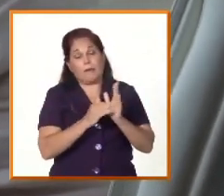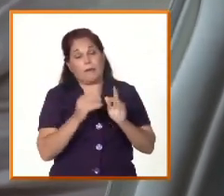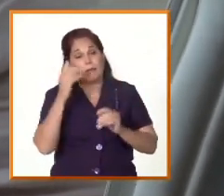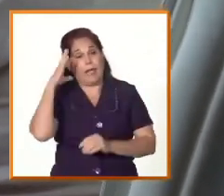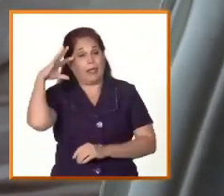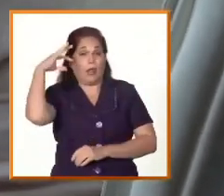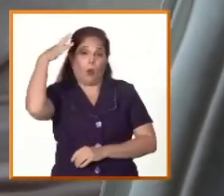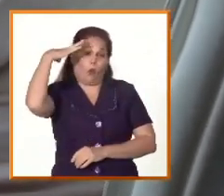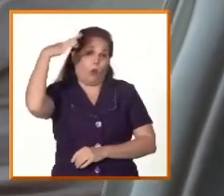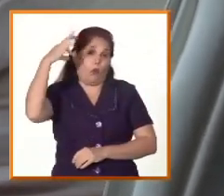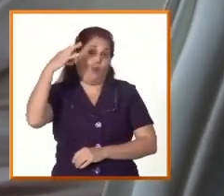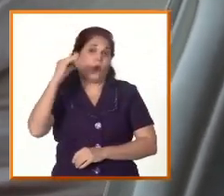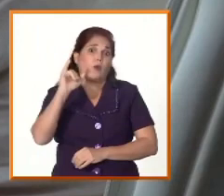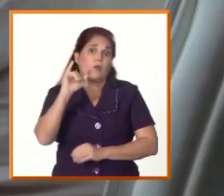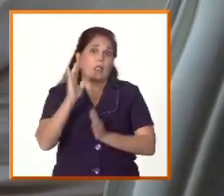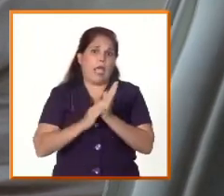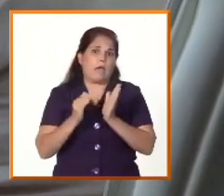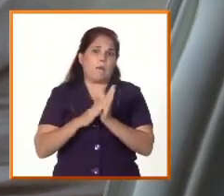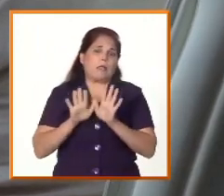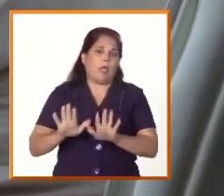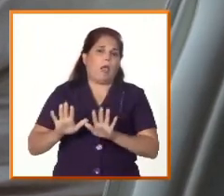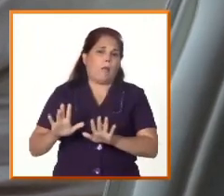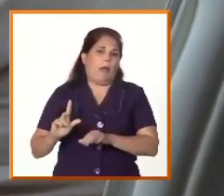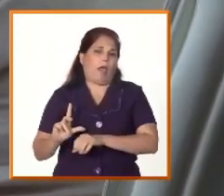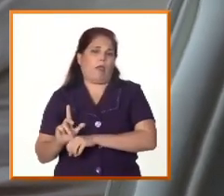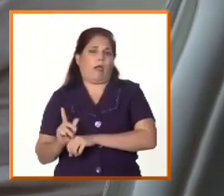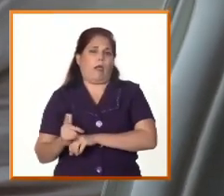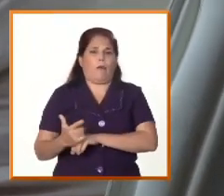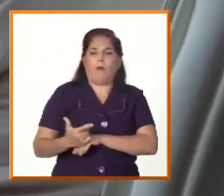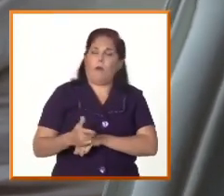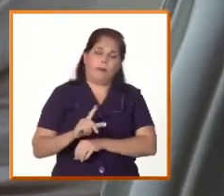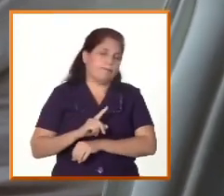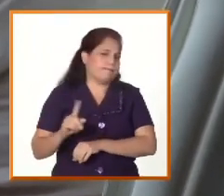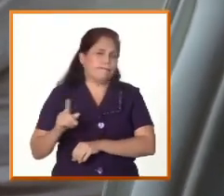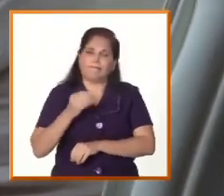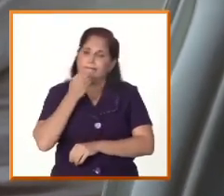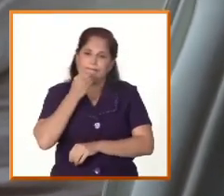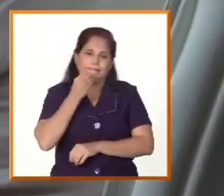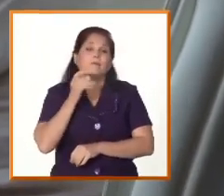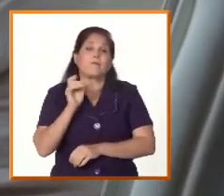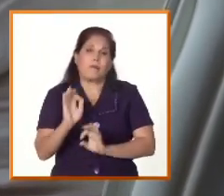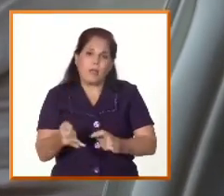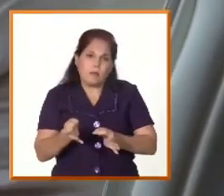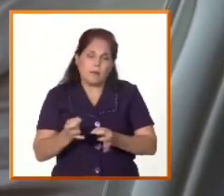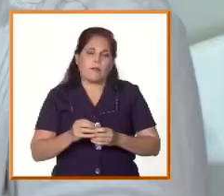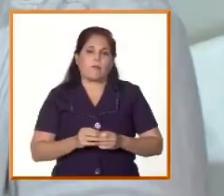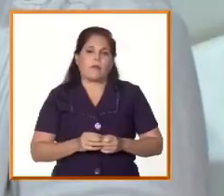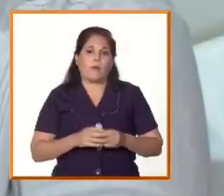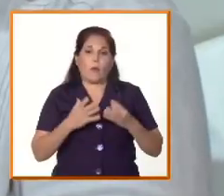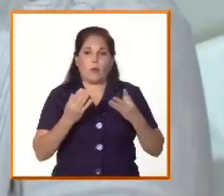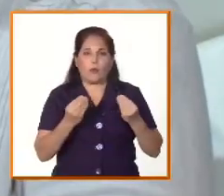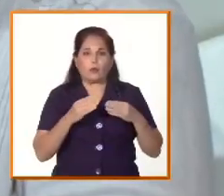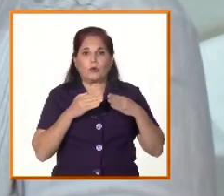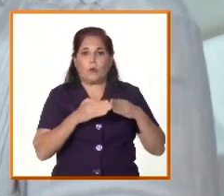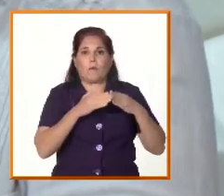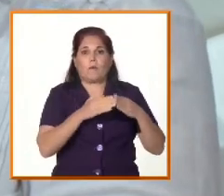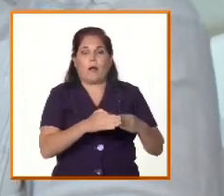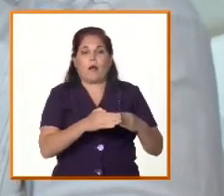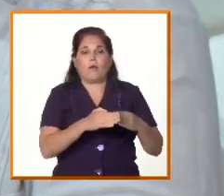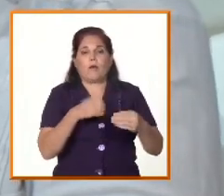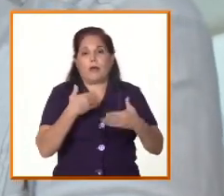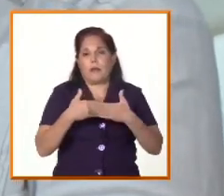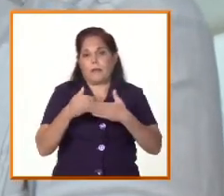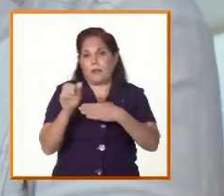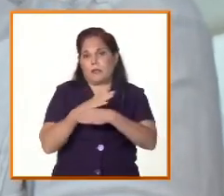área negocio malo no pudiéramos decir por eso por eso es que muchas navieras y muchos muchos proveedores